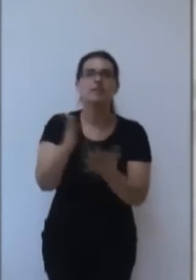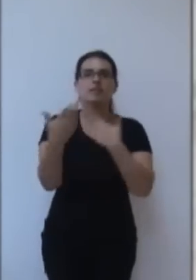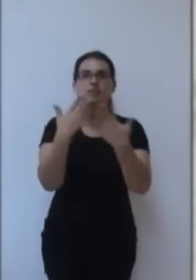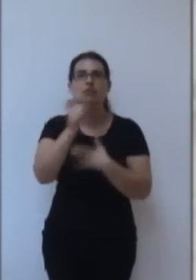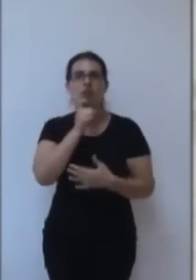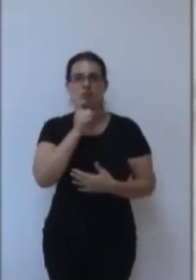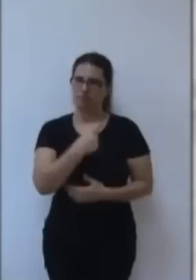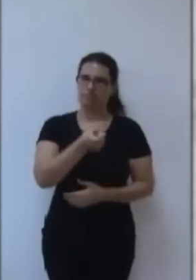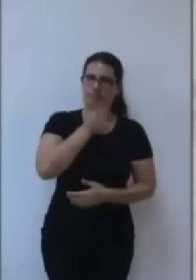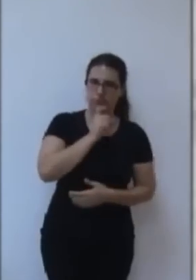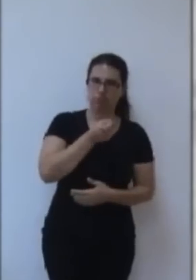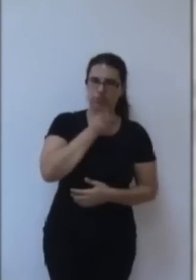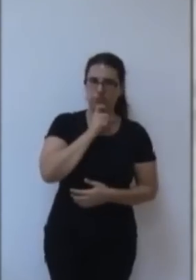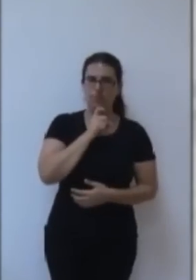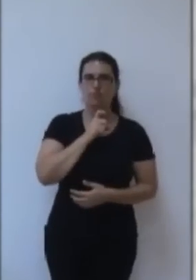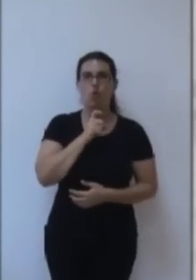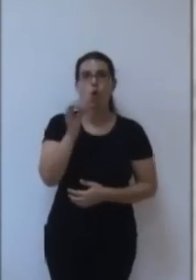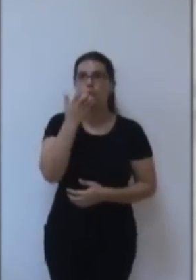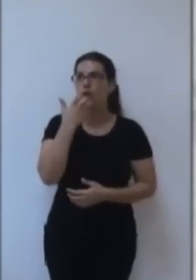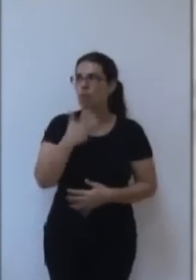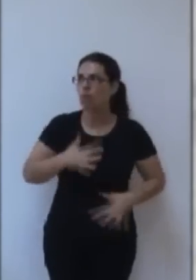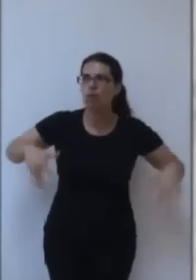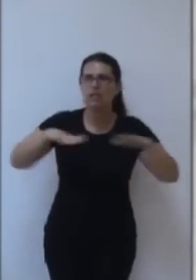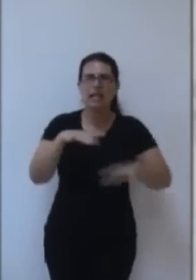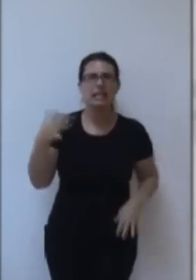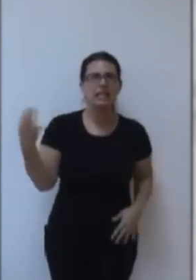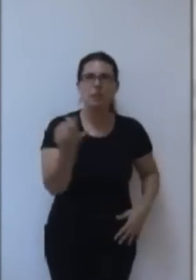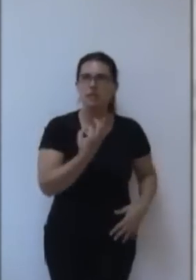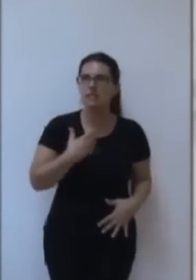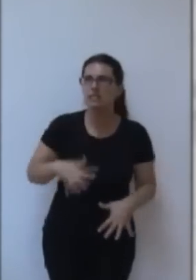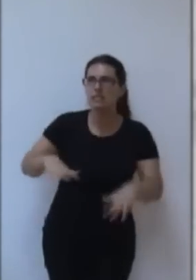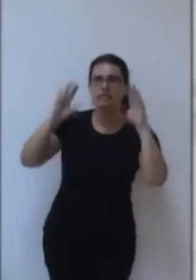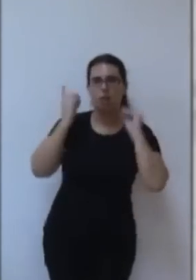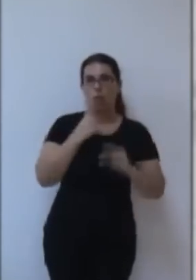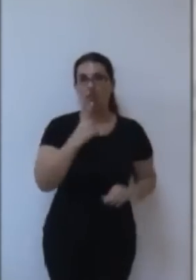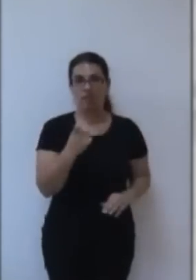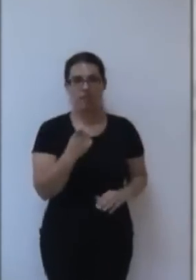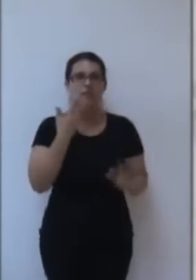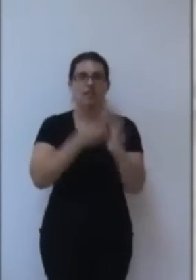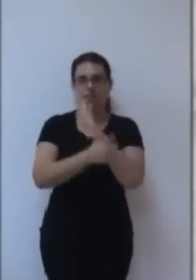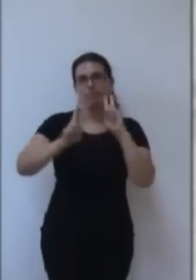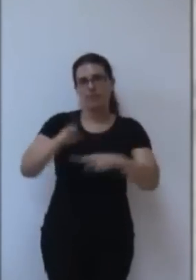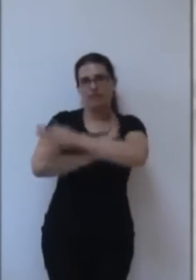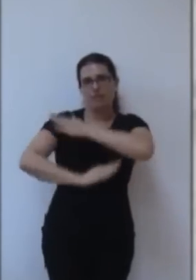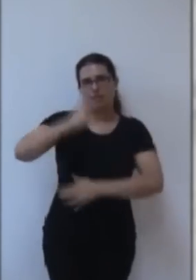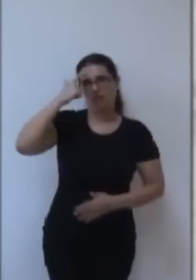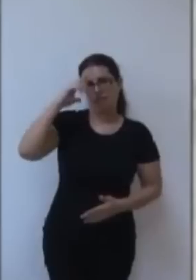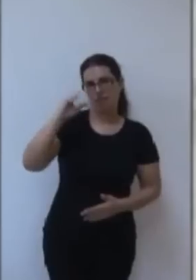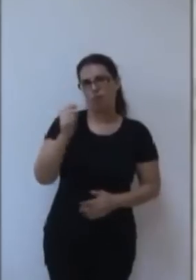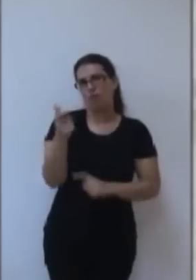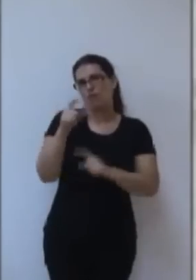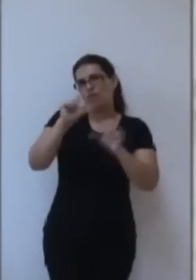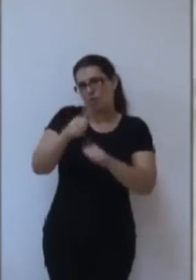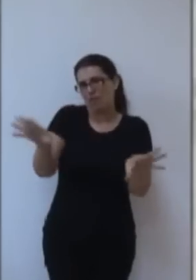o entender simplemente el entorno, lo que le rodea, qué está pasando a su alrededor. Entonces, yo creo que de esa forma se resume. Quizás